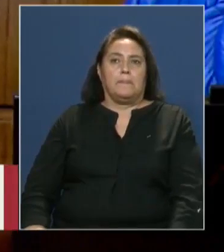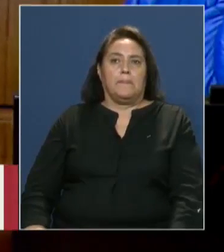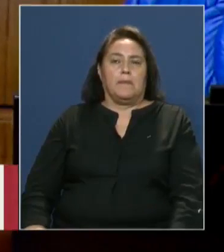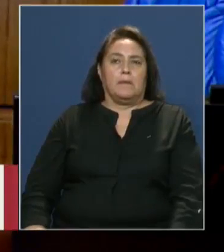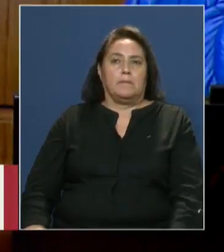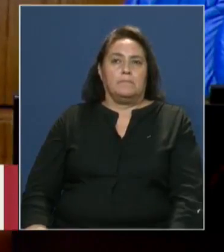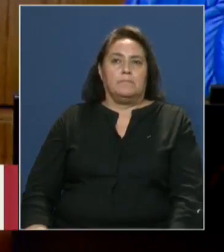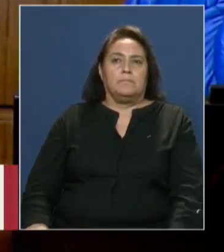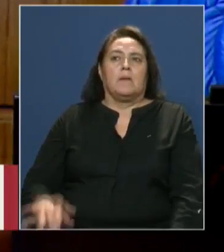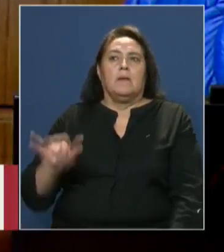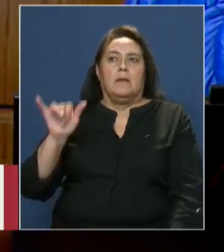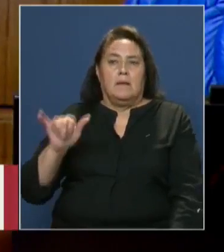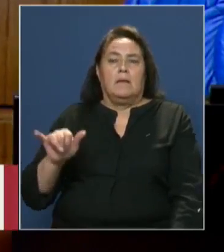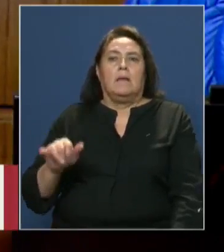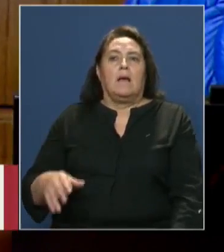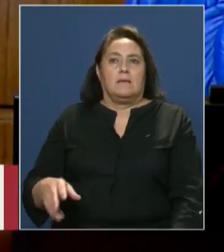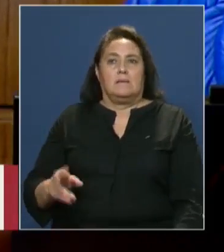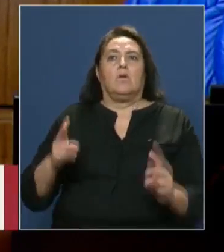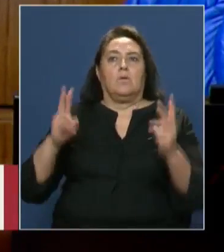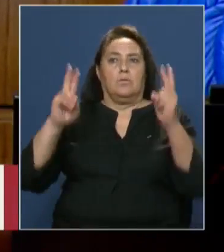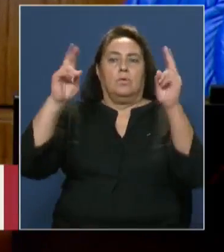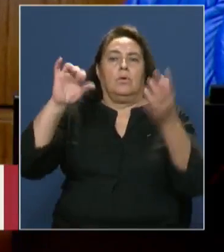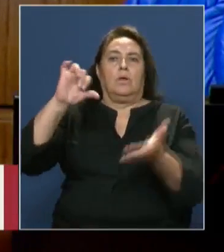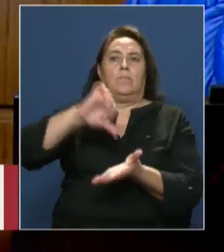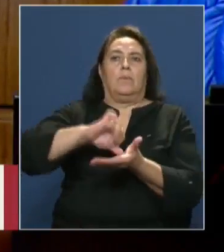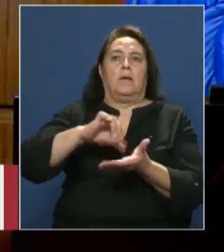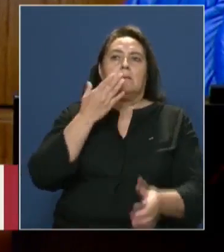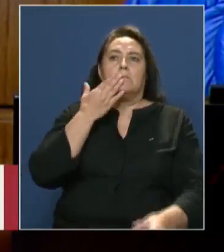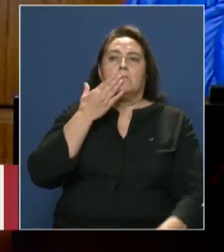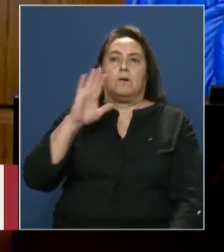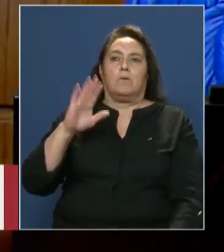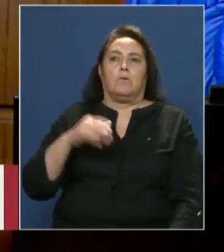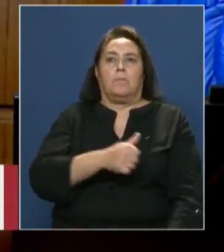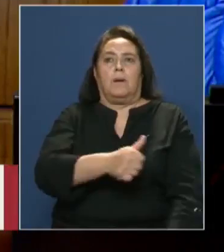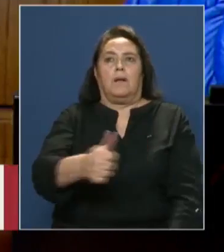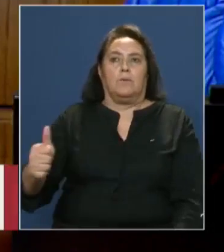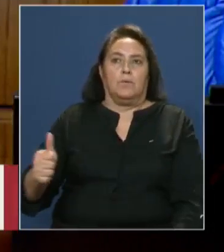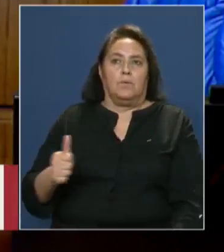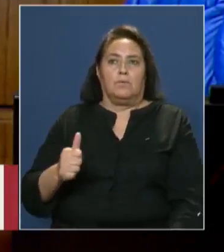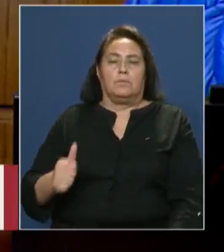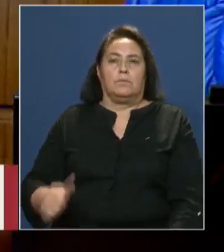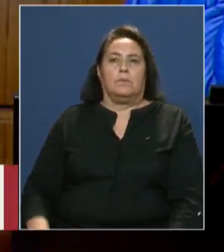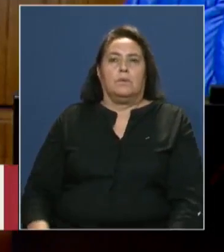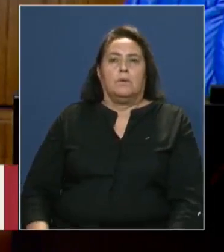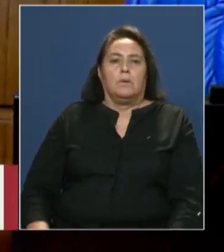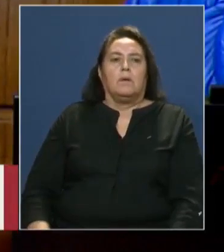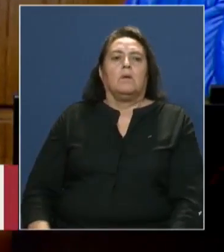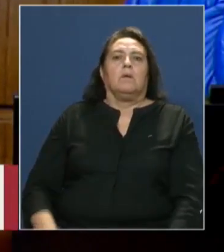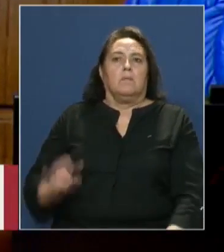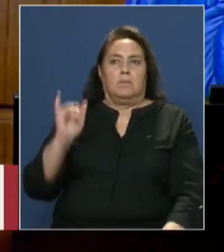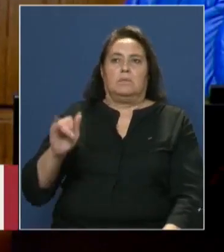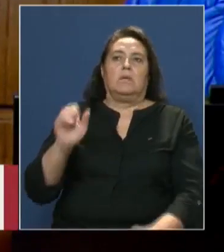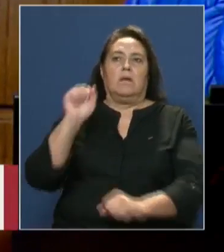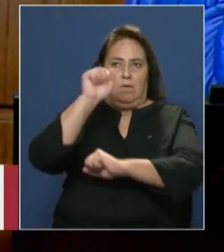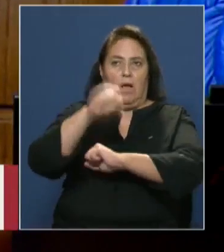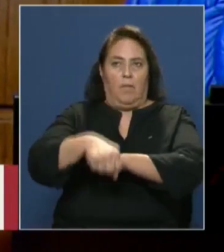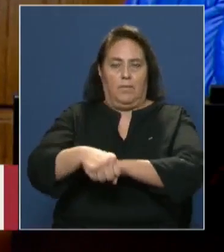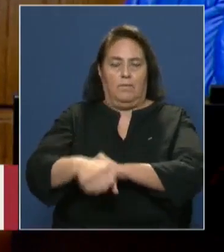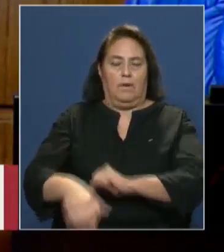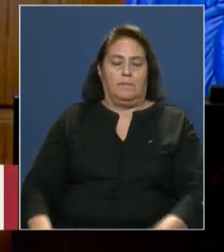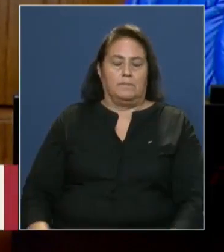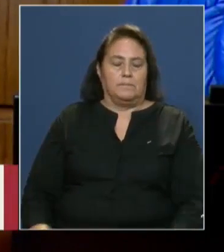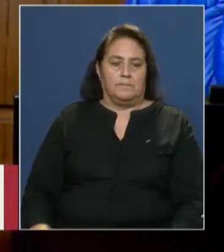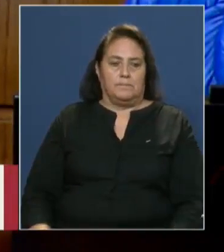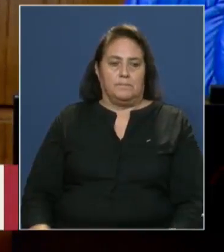y de ese modo construir un país mejor para todos. Por cierto, voy a aprobar este proyecto de ley. He dicho, señora